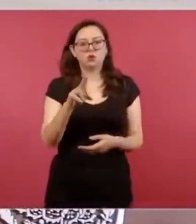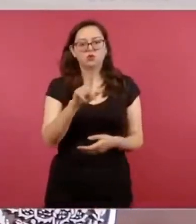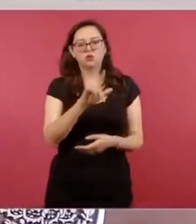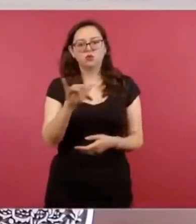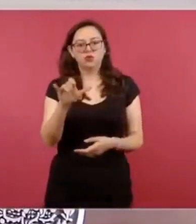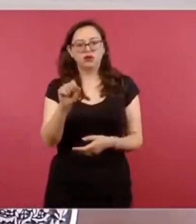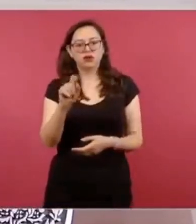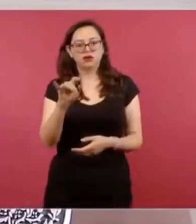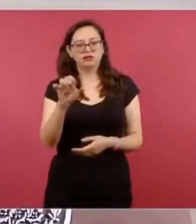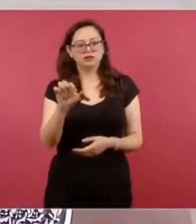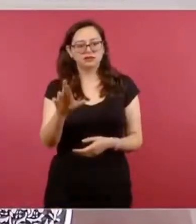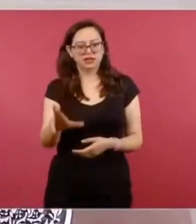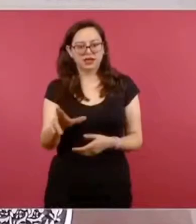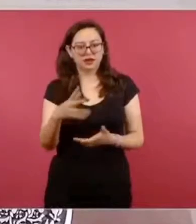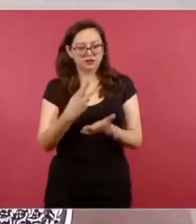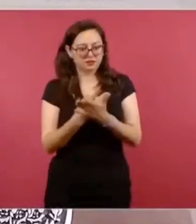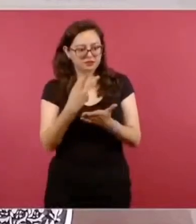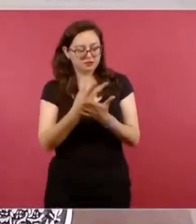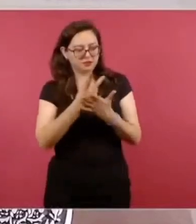a una